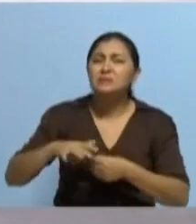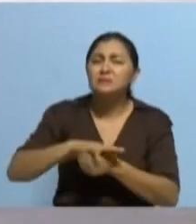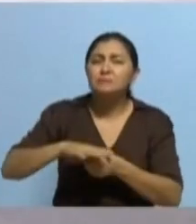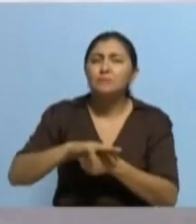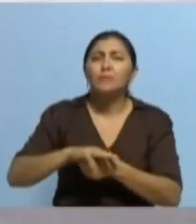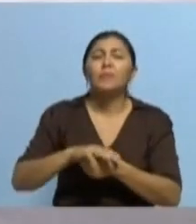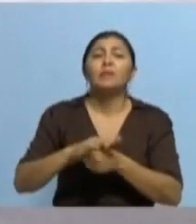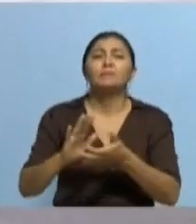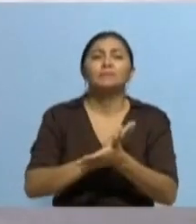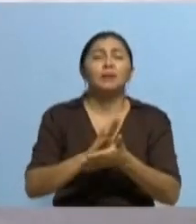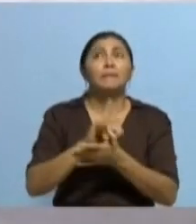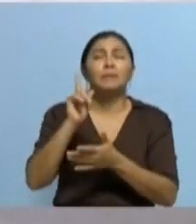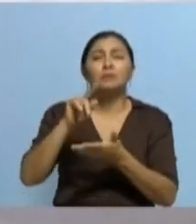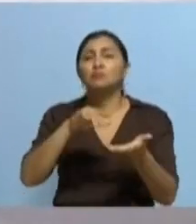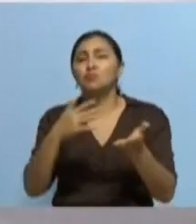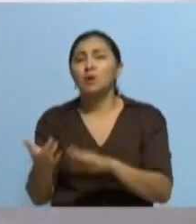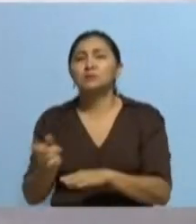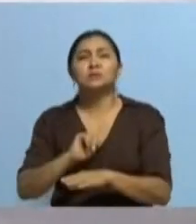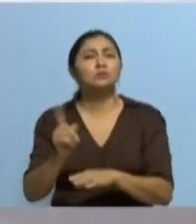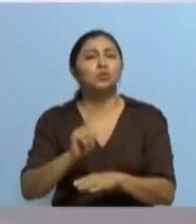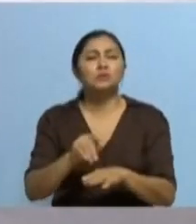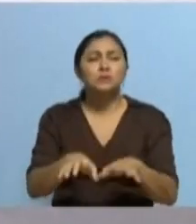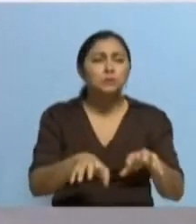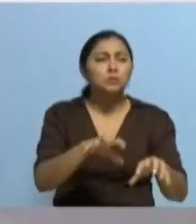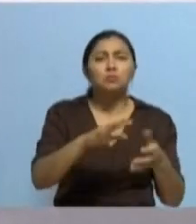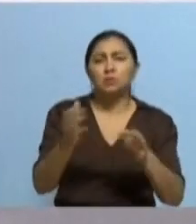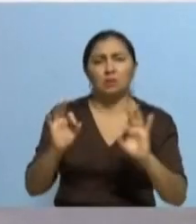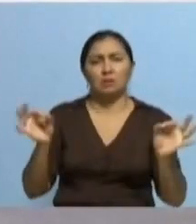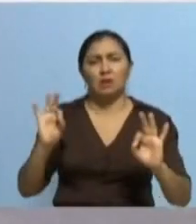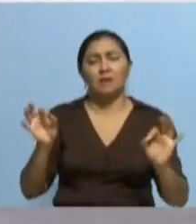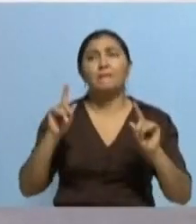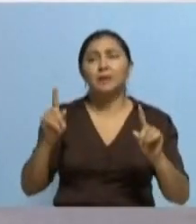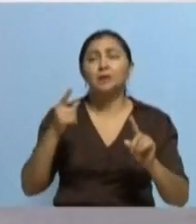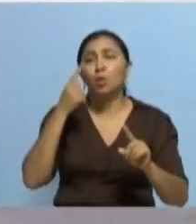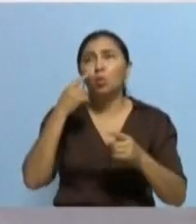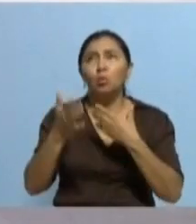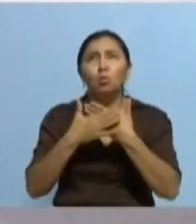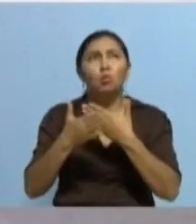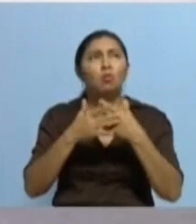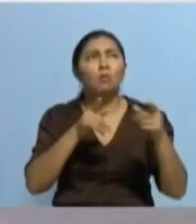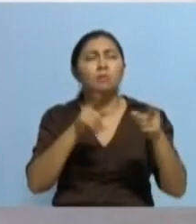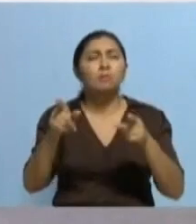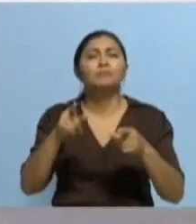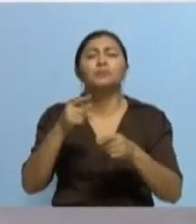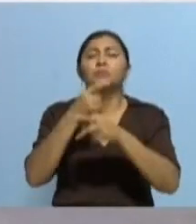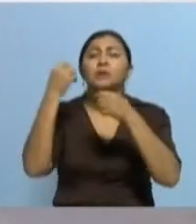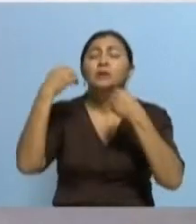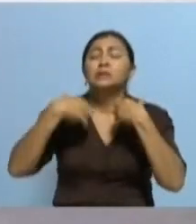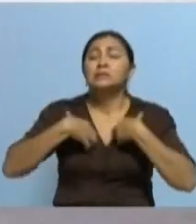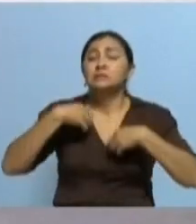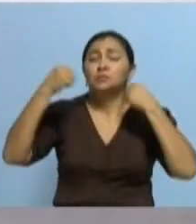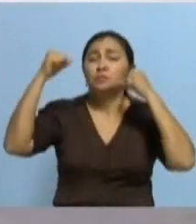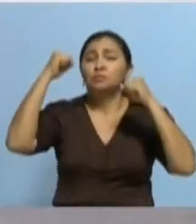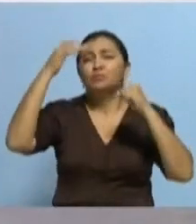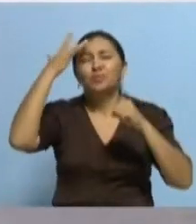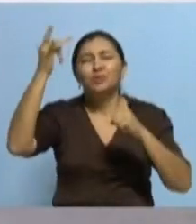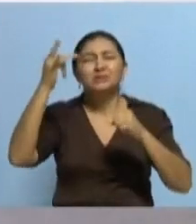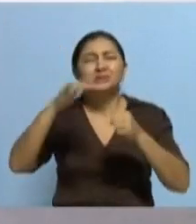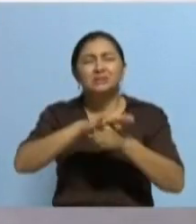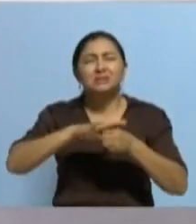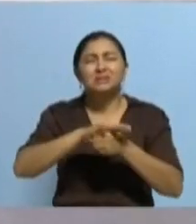que no hay muertes por sequía. Sin embargo, se mantienen en alerta y bastante preocupados por toda esta